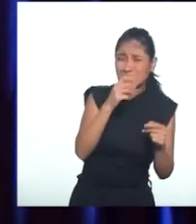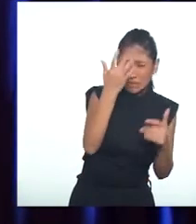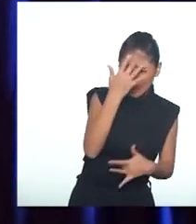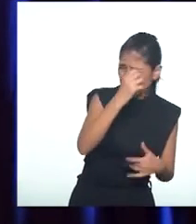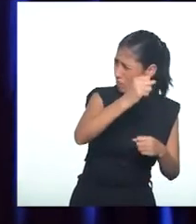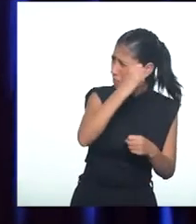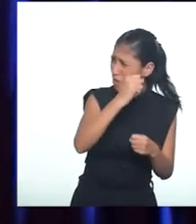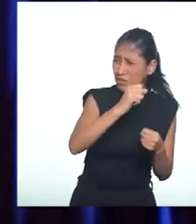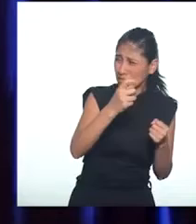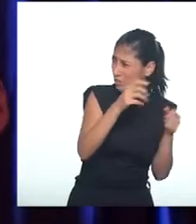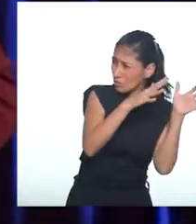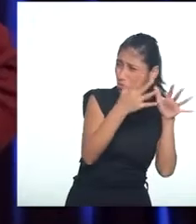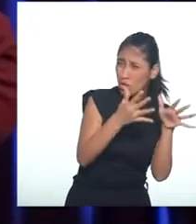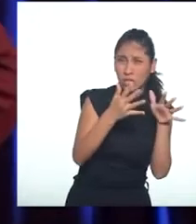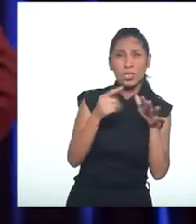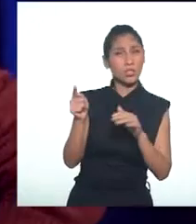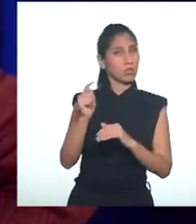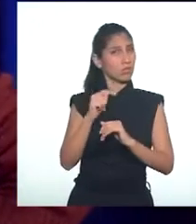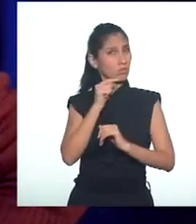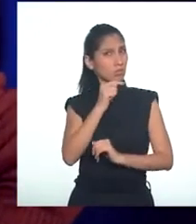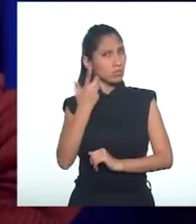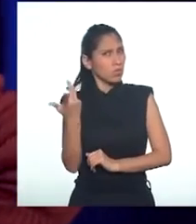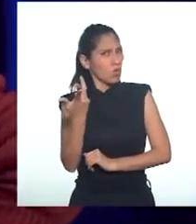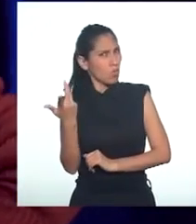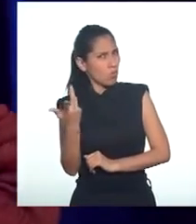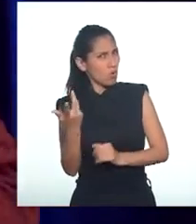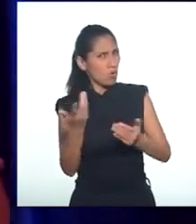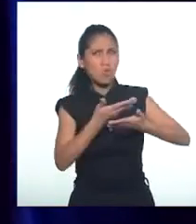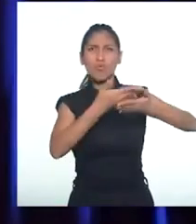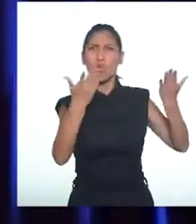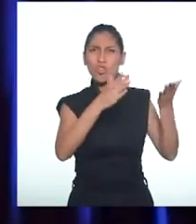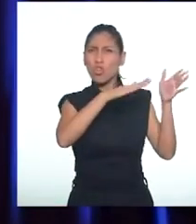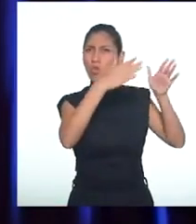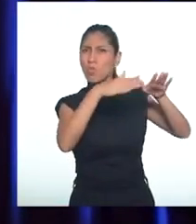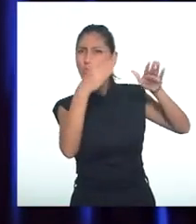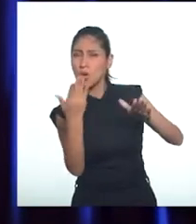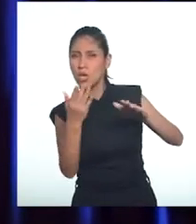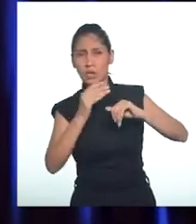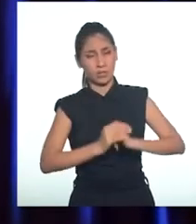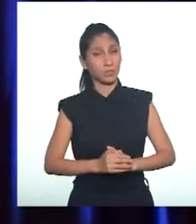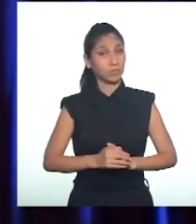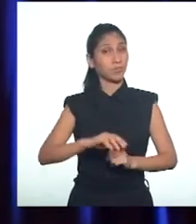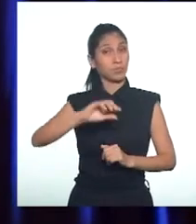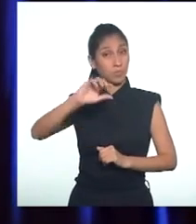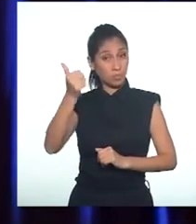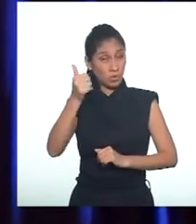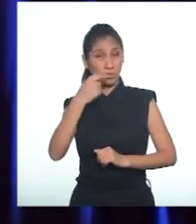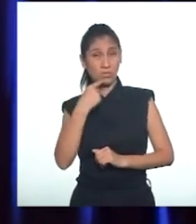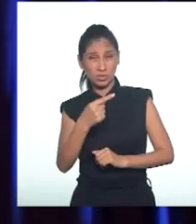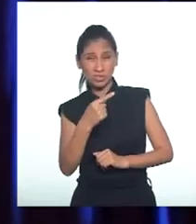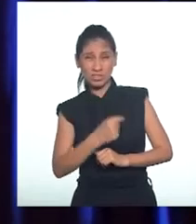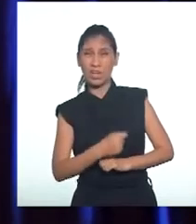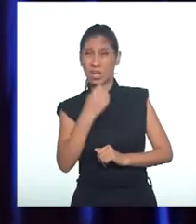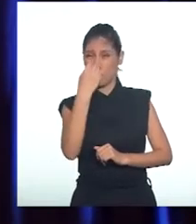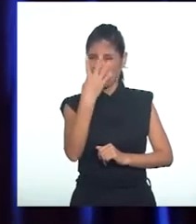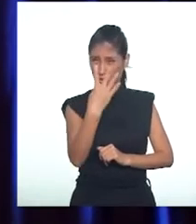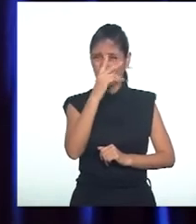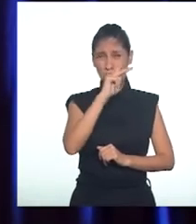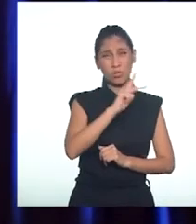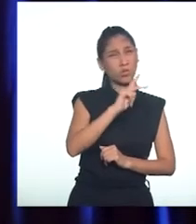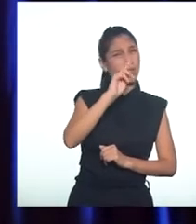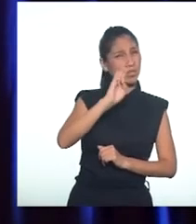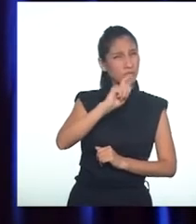muriendo. ¿Dónde se muere? En Valcarniu, a 4 creces de